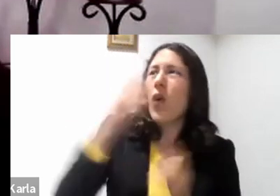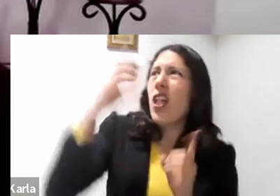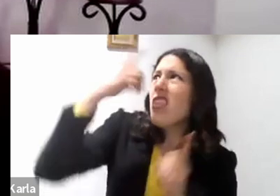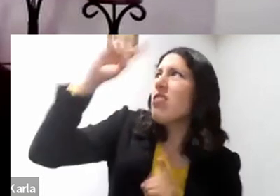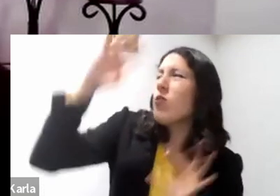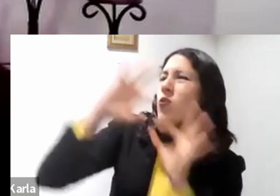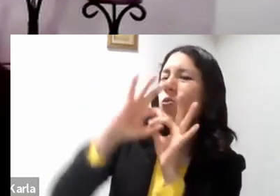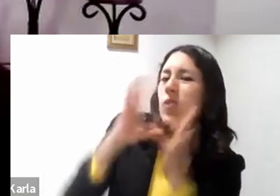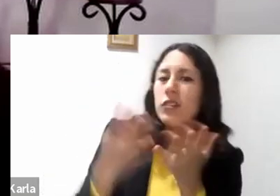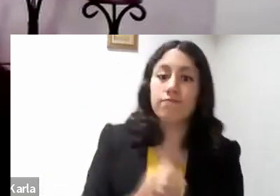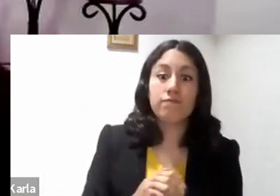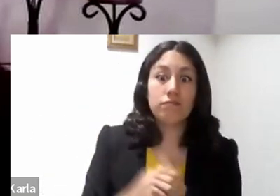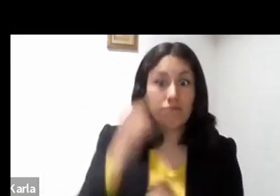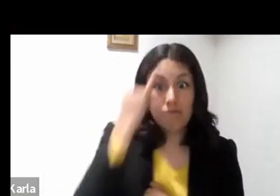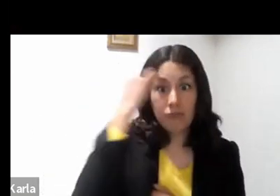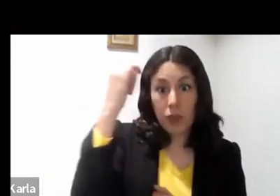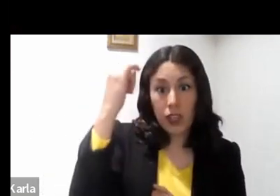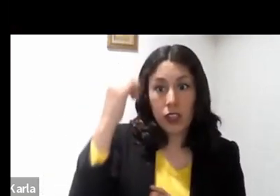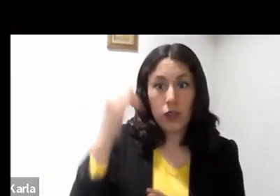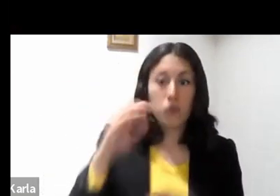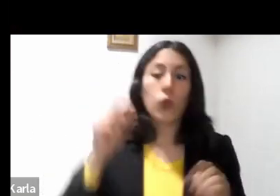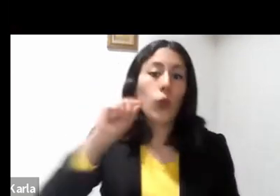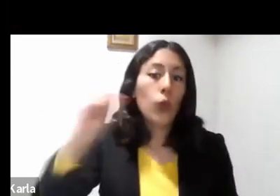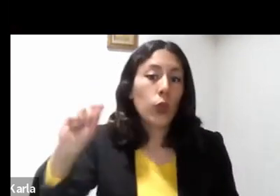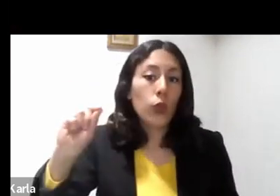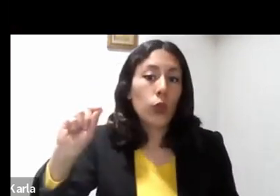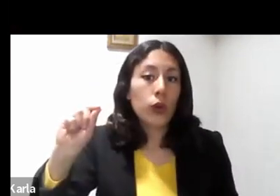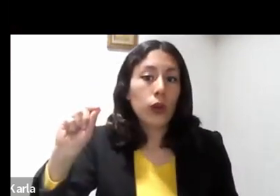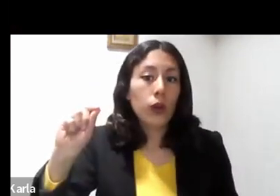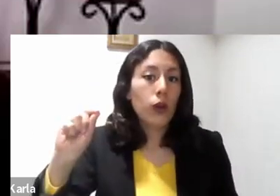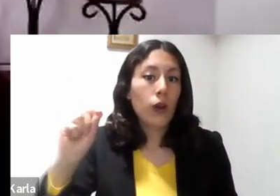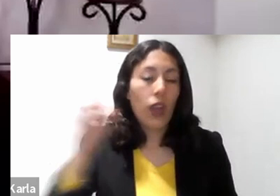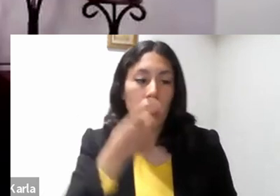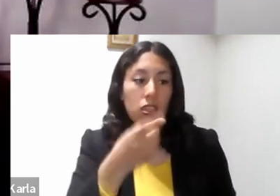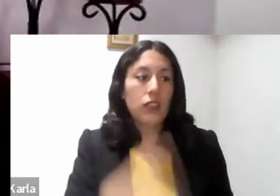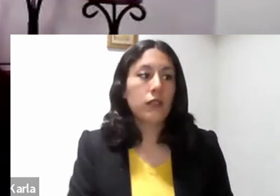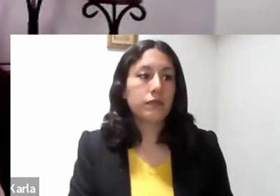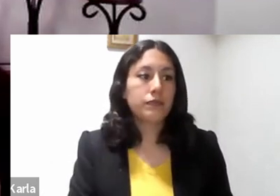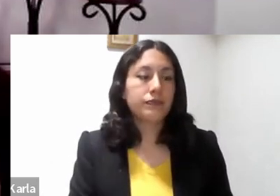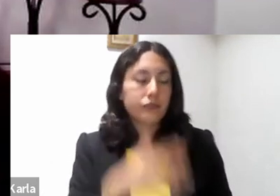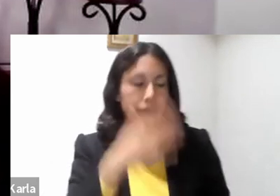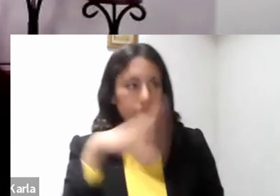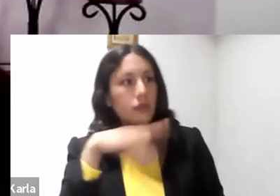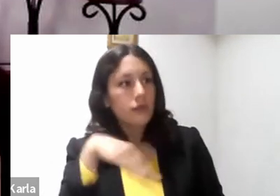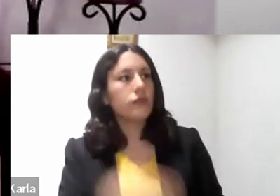una pareja le dice al otro mira tenemos que hablar acerca de